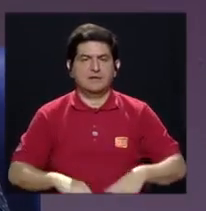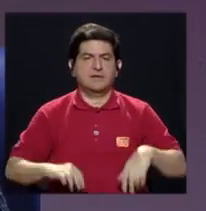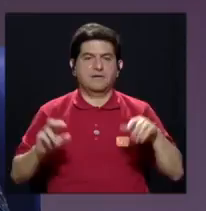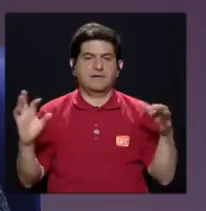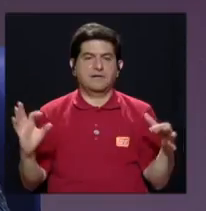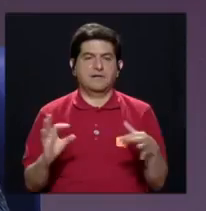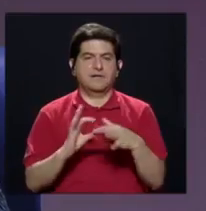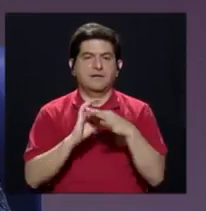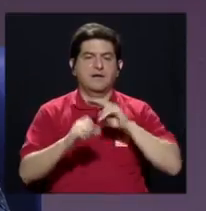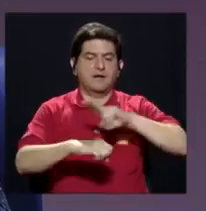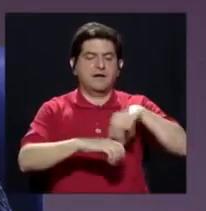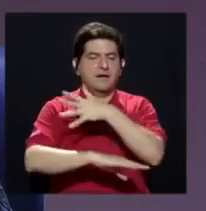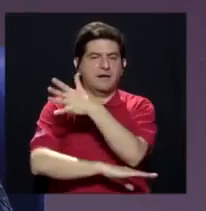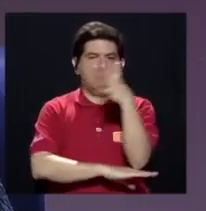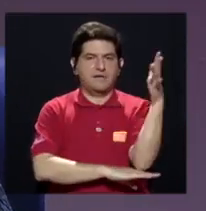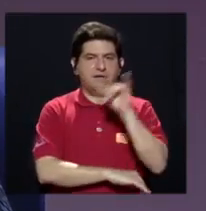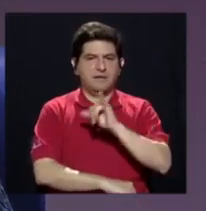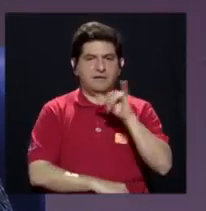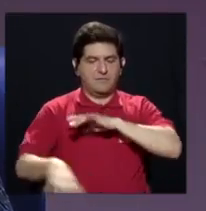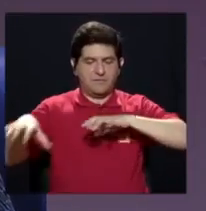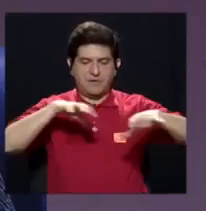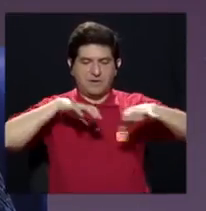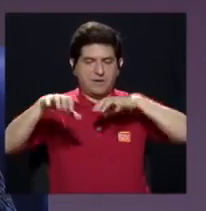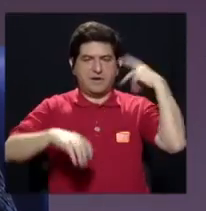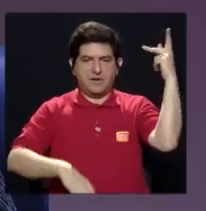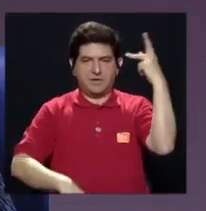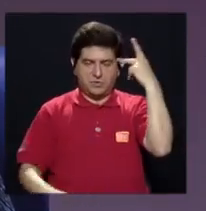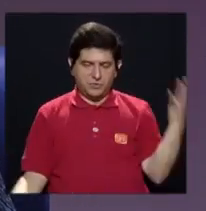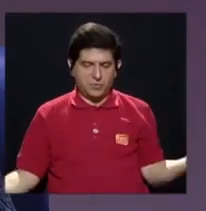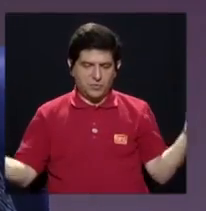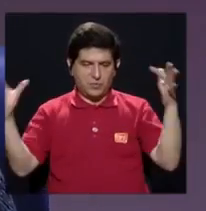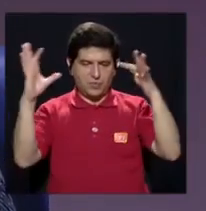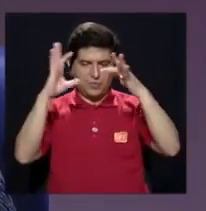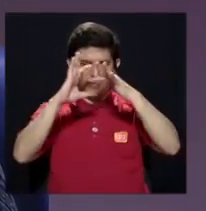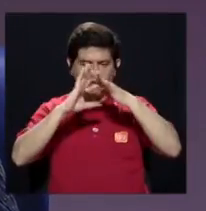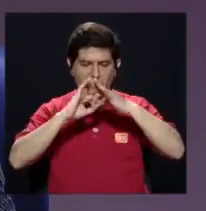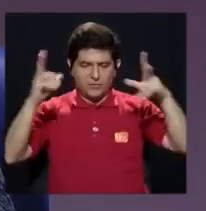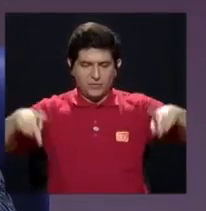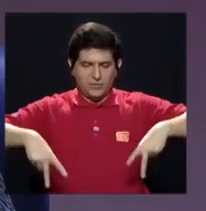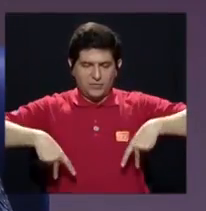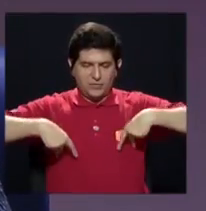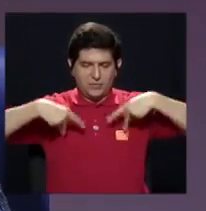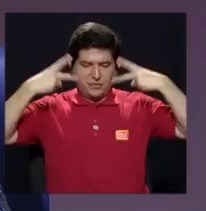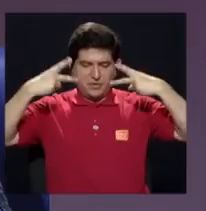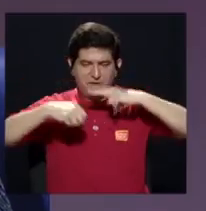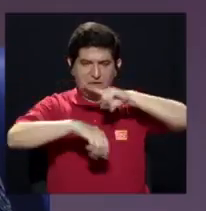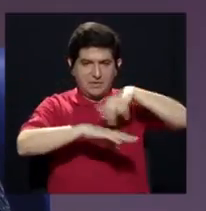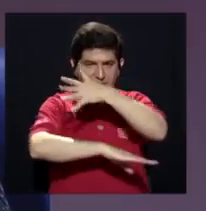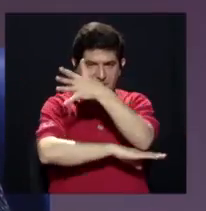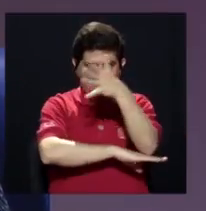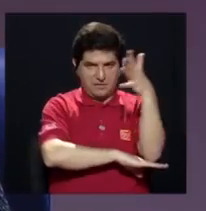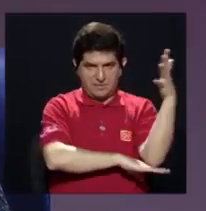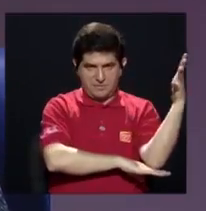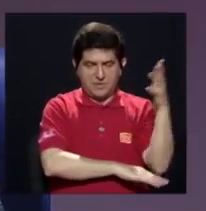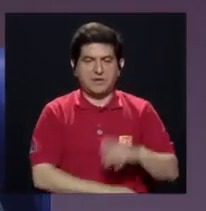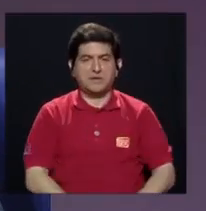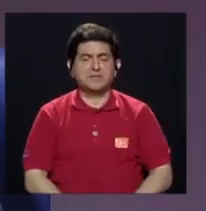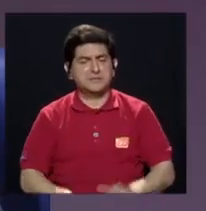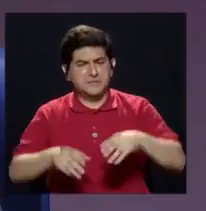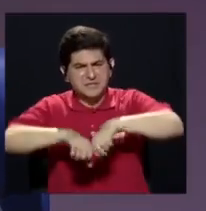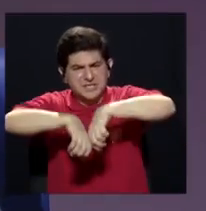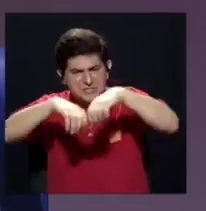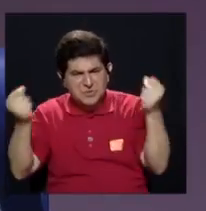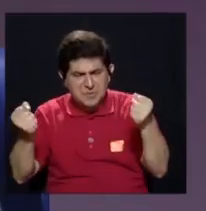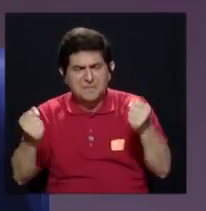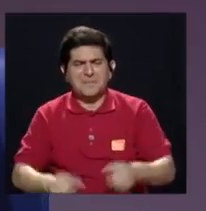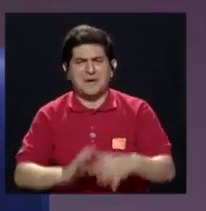naturaleza es un acto también político de reconciliarnos para la armonización de la vida con la naturaleza y romper también la relación